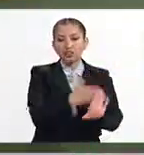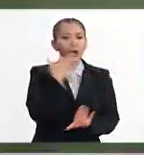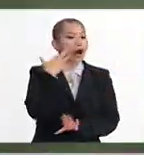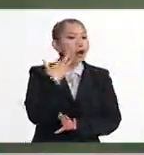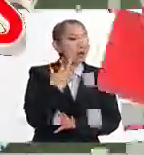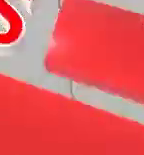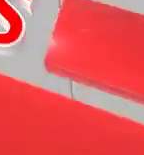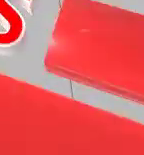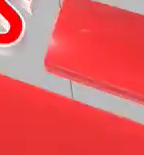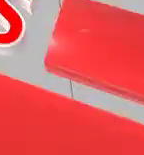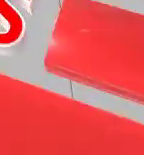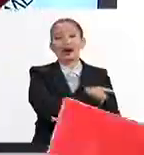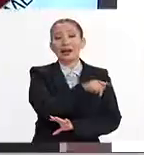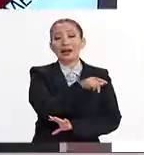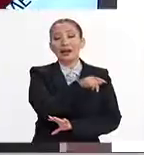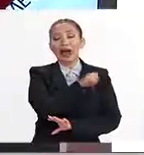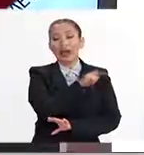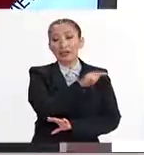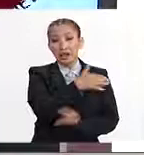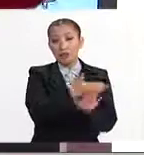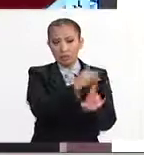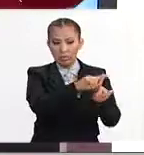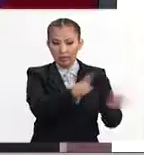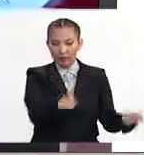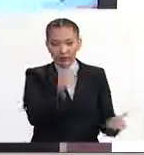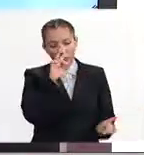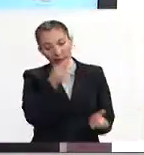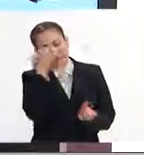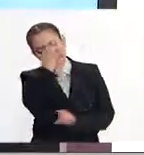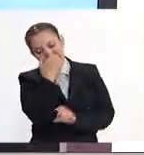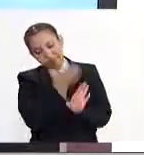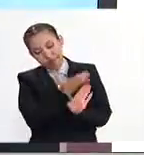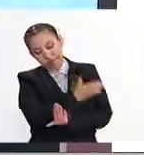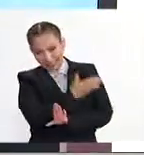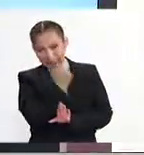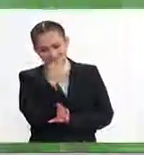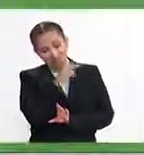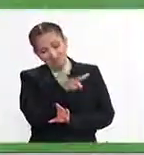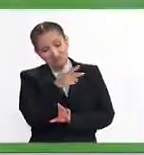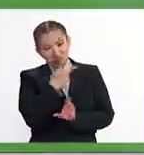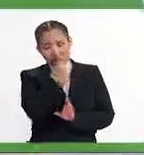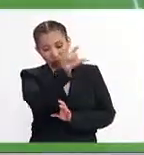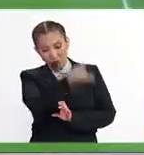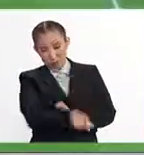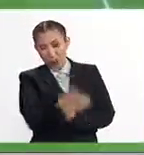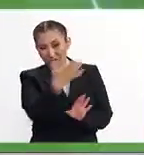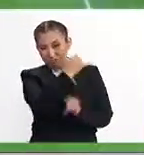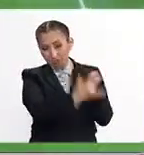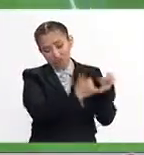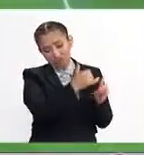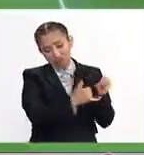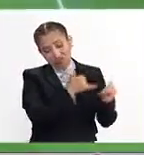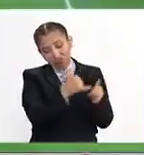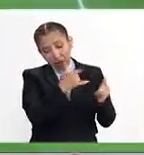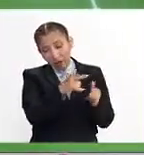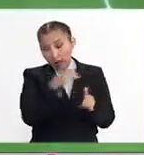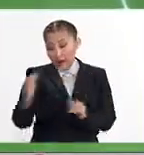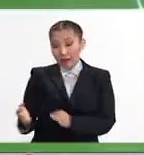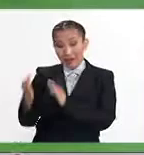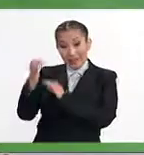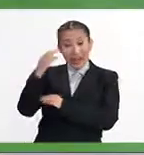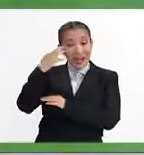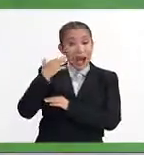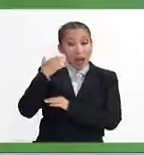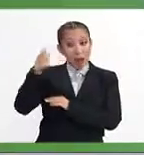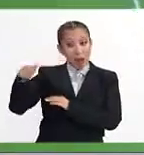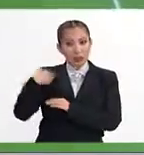Jaguares. Atlas muy diferente a lo que había mostrado en lo que era la imagen de sus últimos partidos. Y contra un Jaguares que